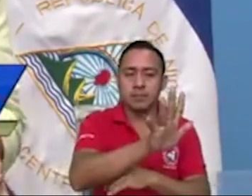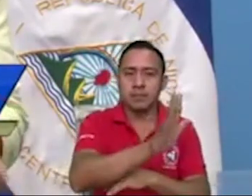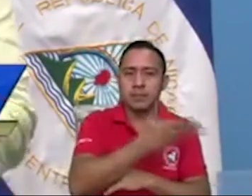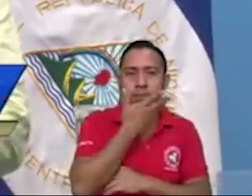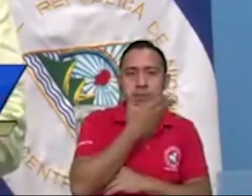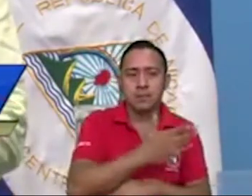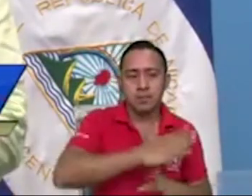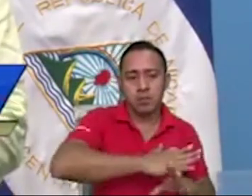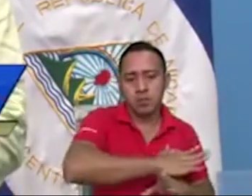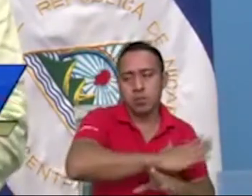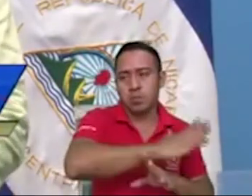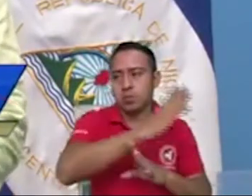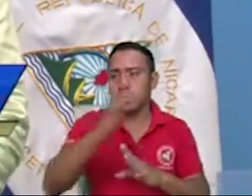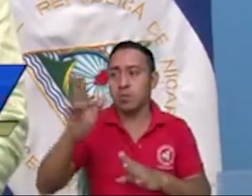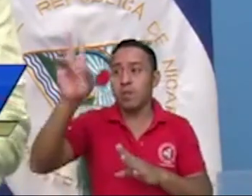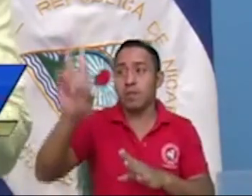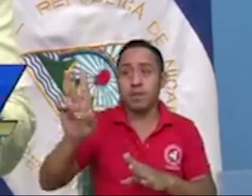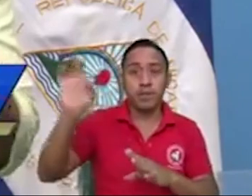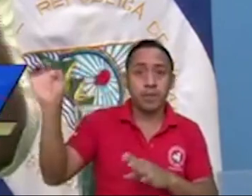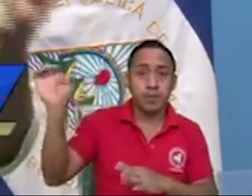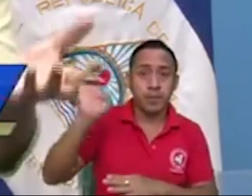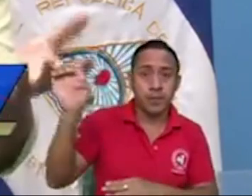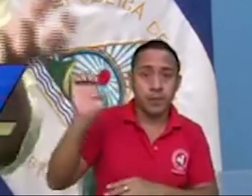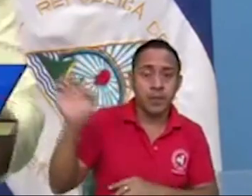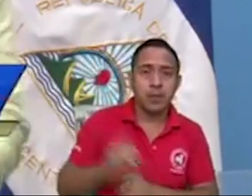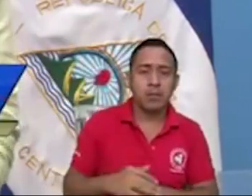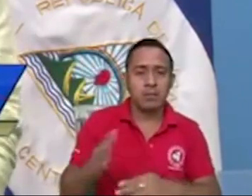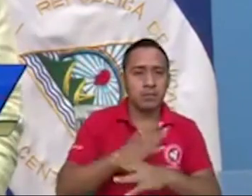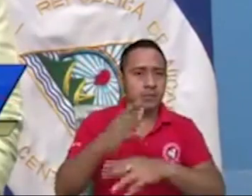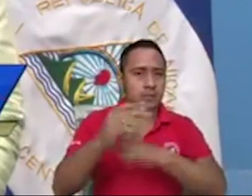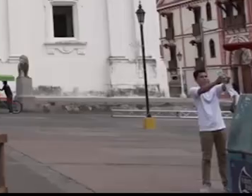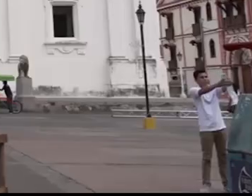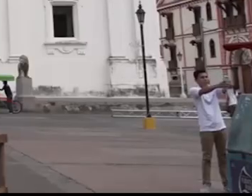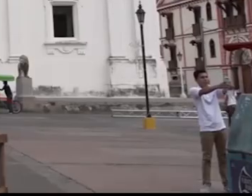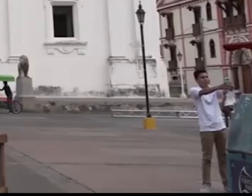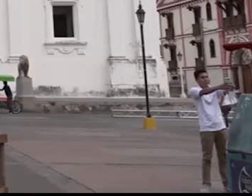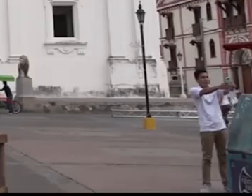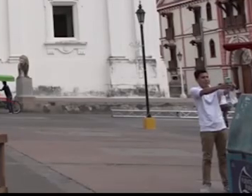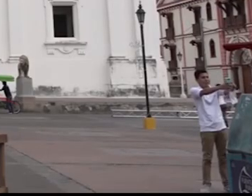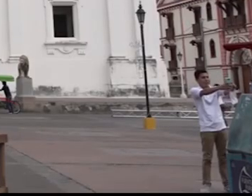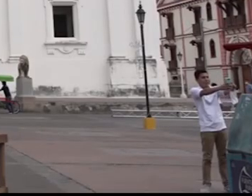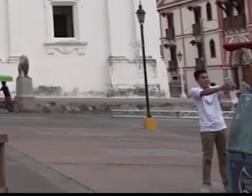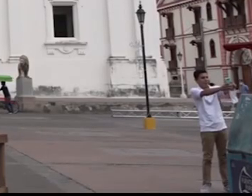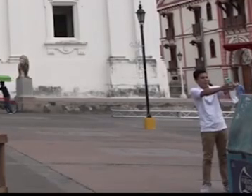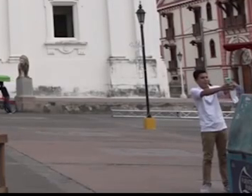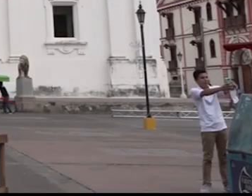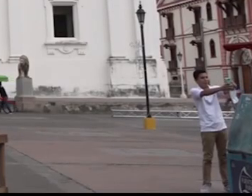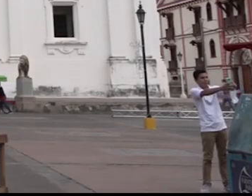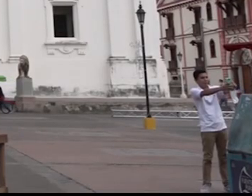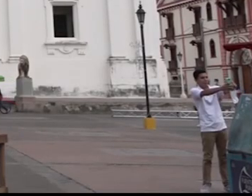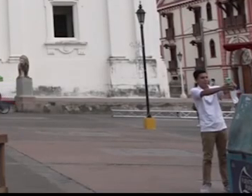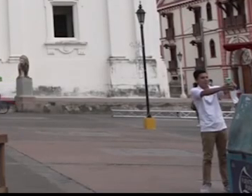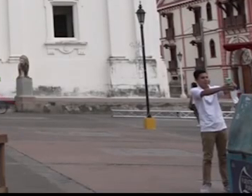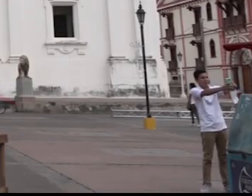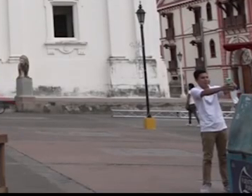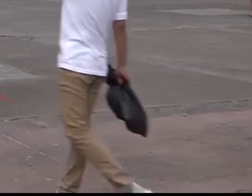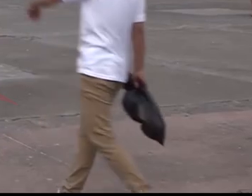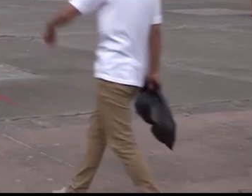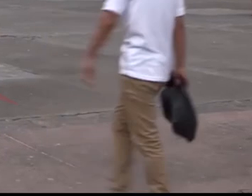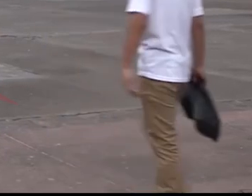diciembre hasta el 2 de enero en comparación con el año anterior. Para Noticias 12, Gabriela Solórzano.